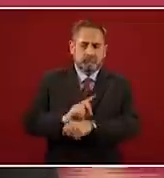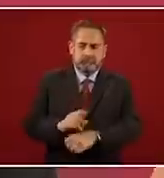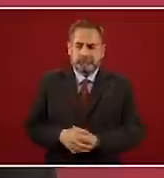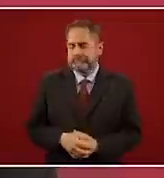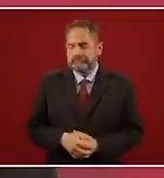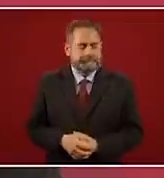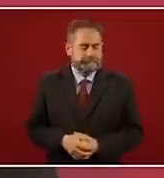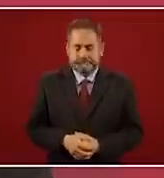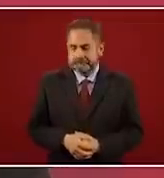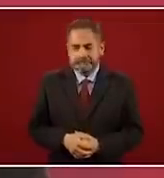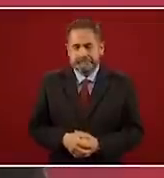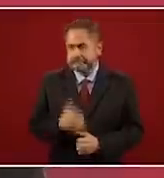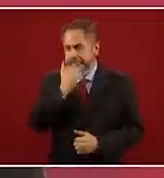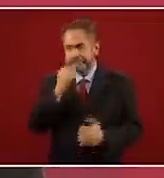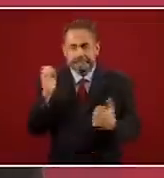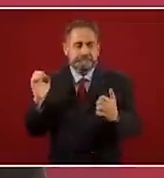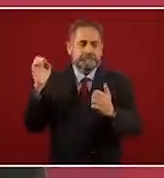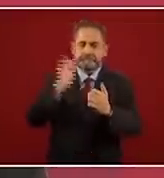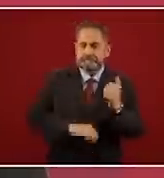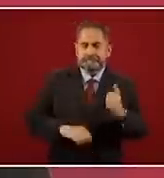Fue un vil engaño.